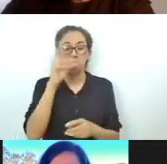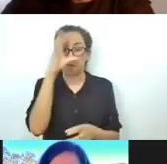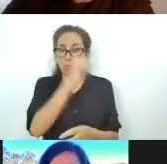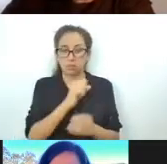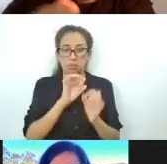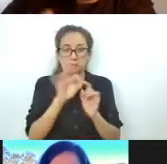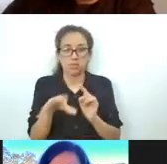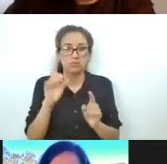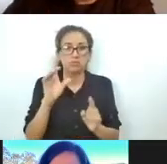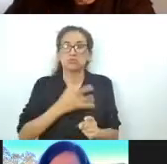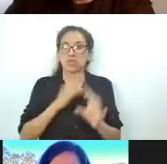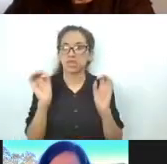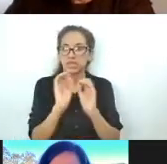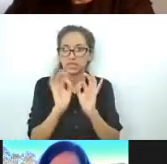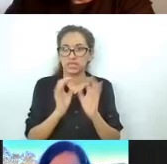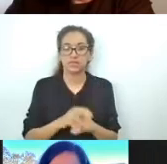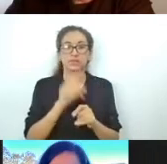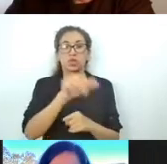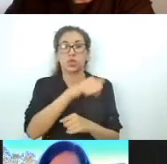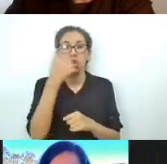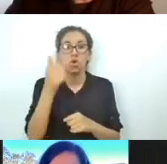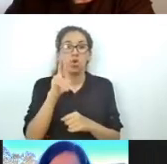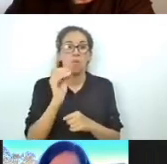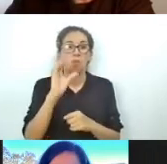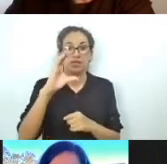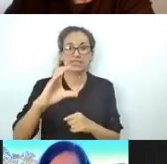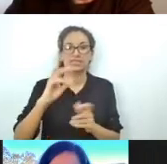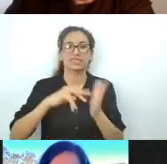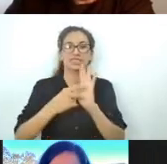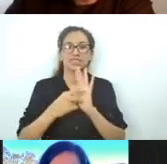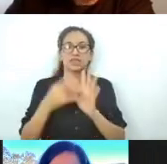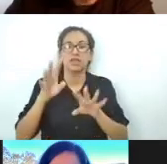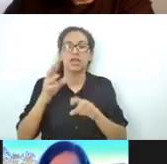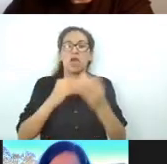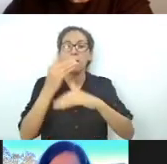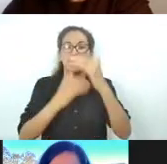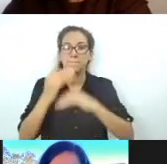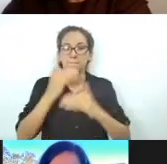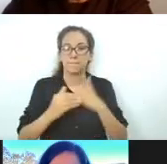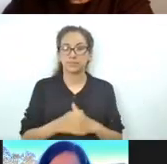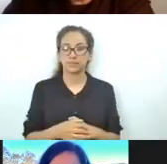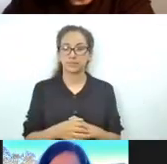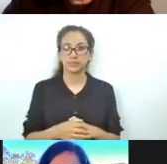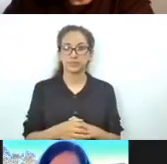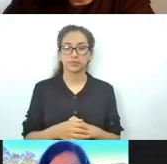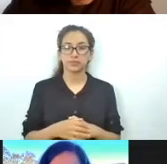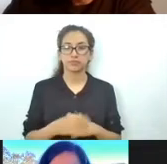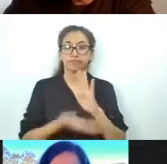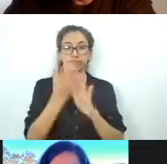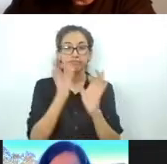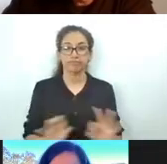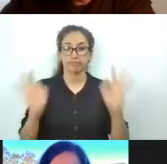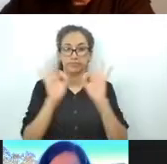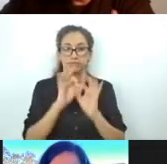el volumen, ya hice mención de la eyaculación retrógrada y la aneyaculación. Entonces, lo más importante